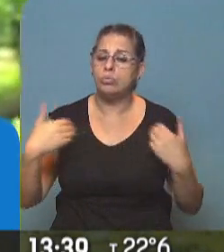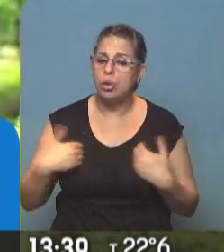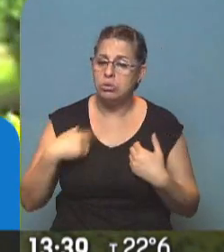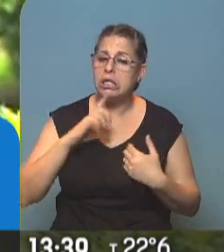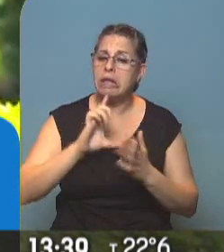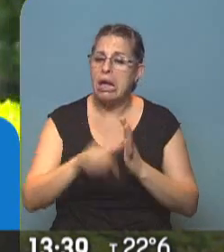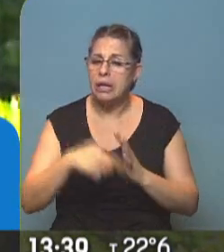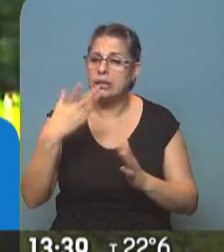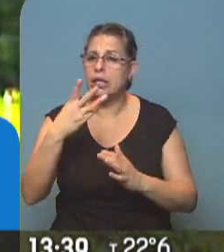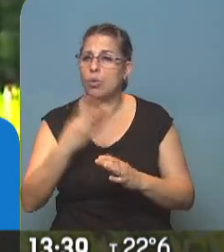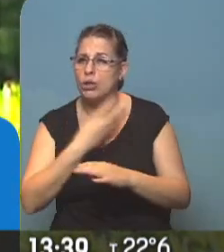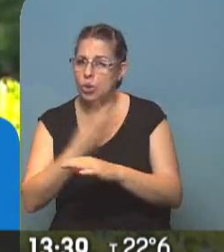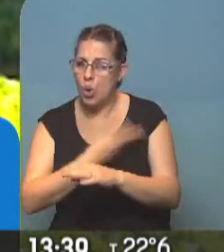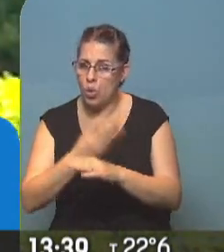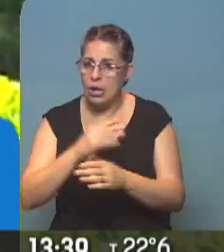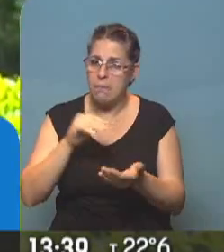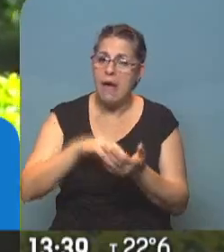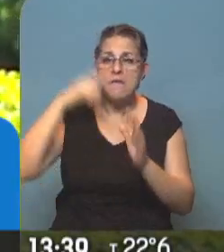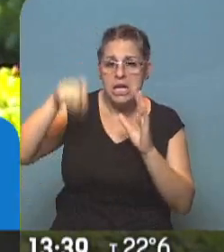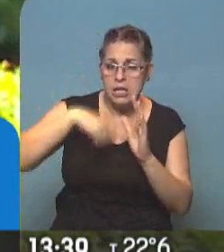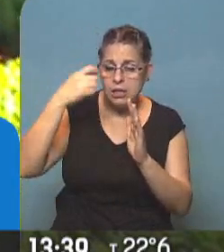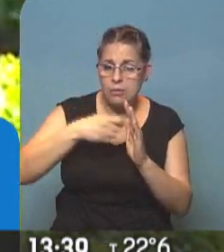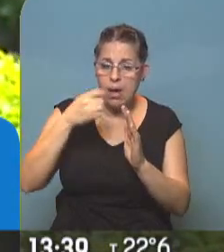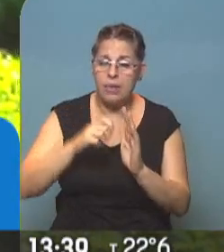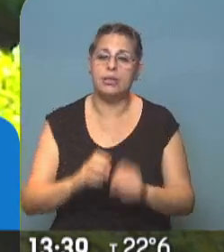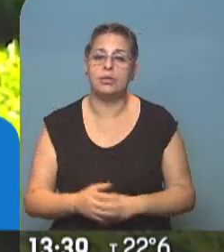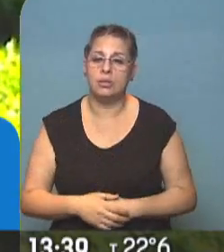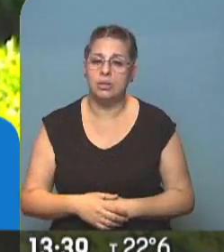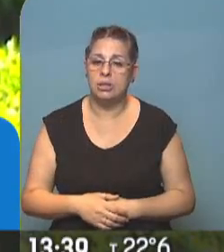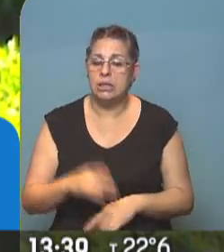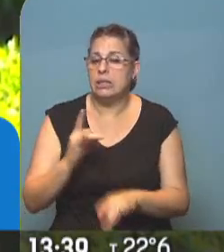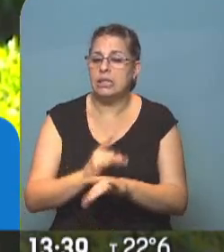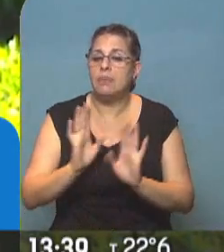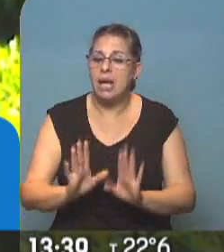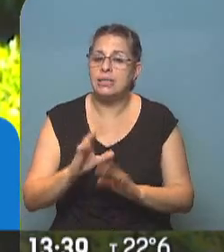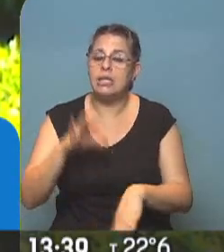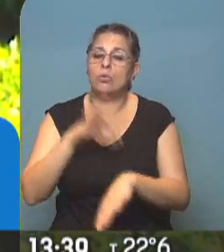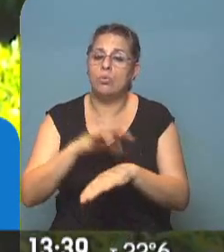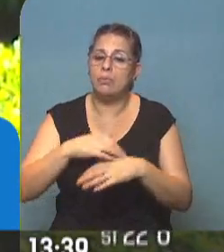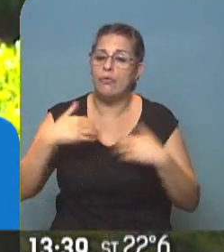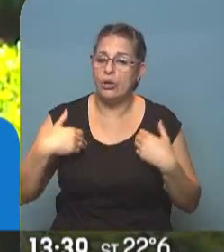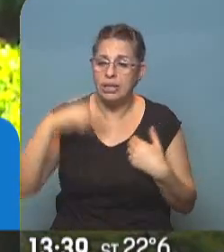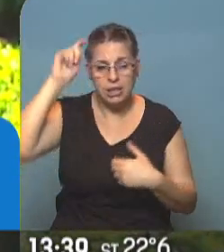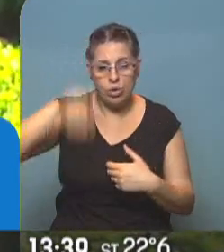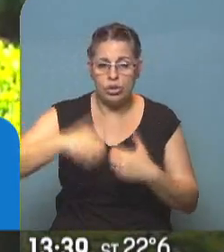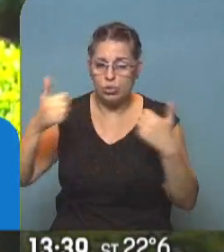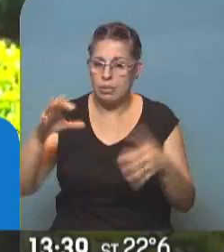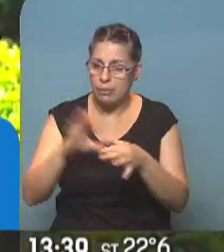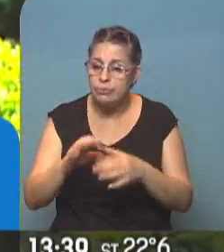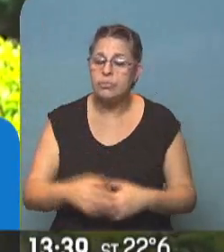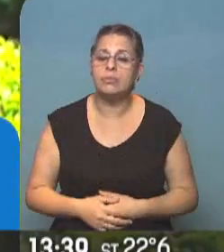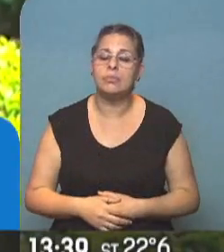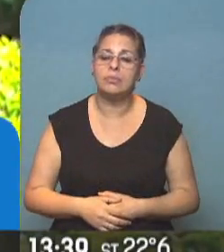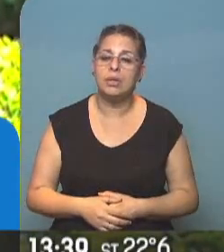demoran entre 3 y 4 horas, que son filmadas, por lo menos esto es lo que ocurre habitualmente en el Cuerpo Médico Forense que depende de la Corte Suprema de Justicia de la Nación, que